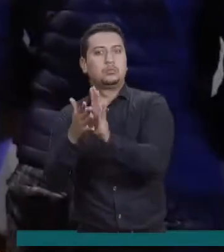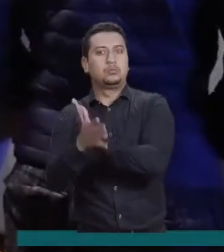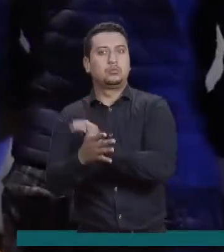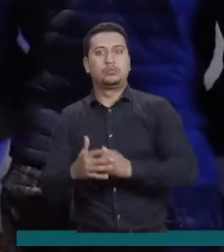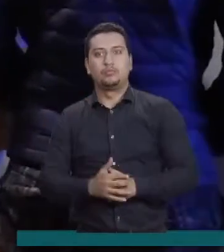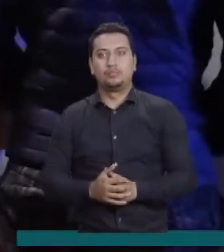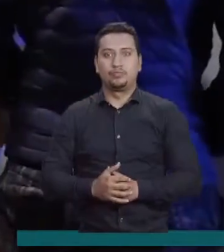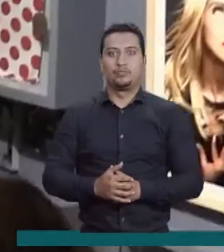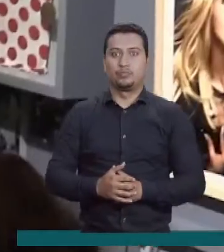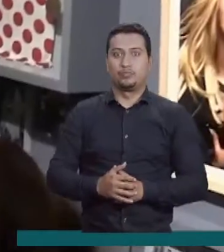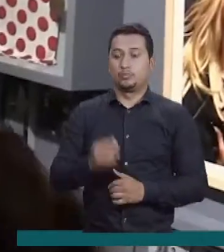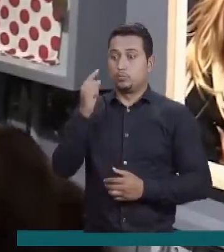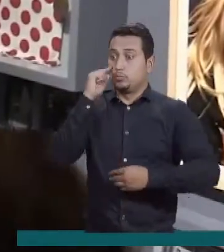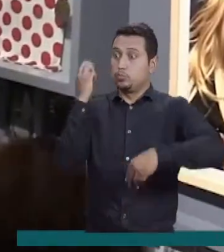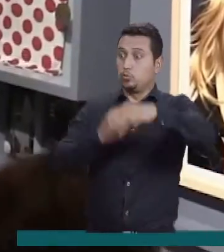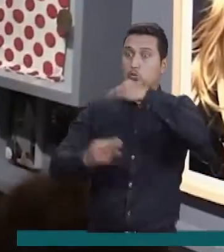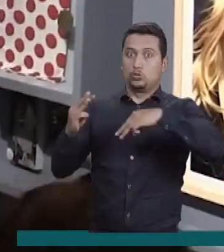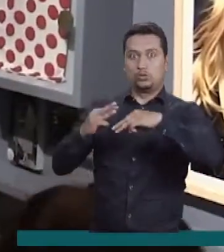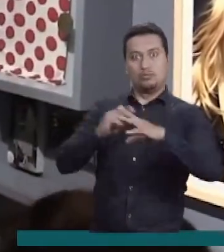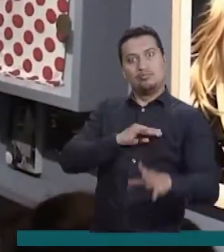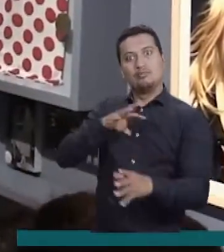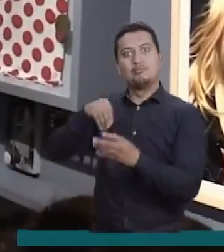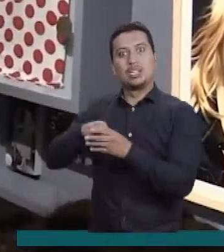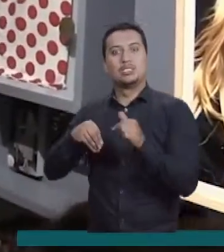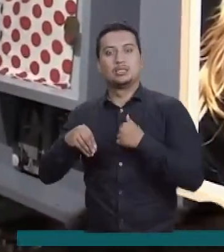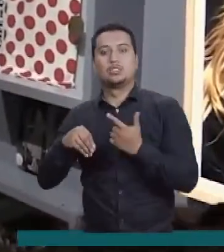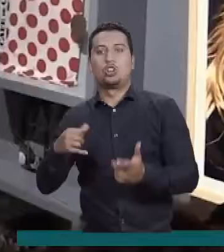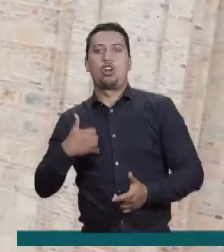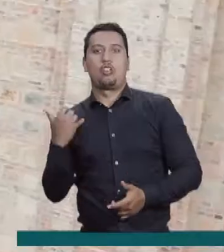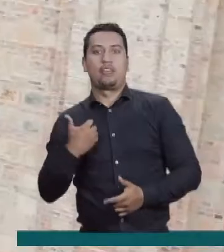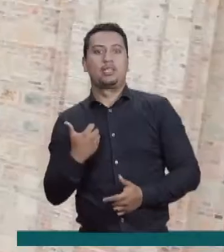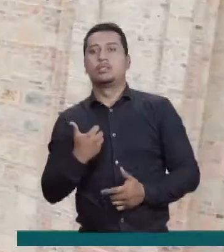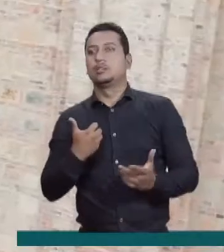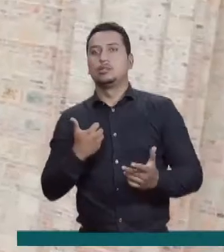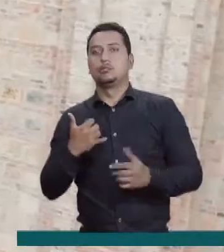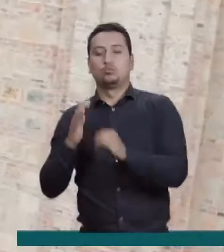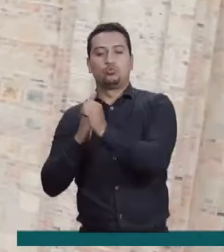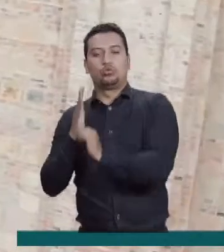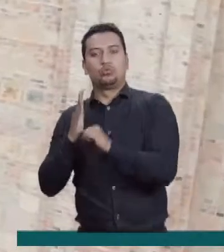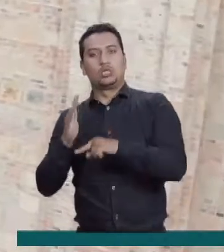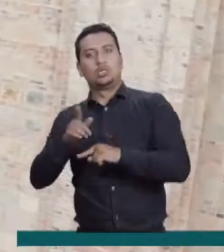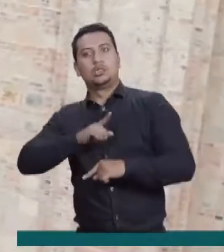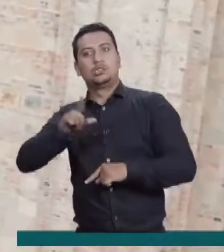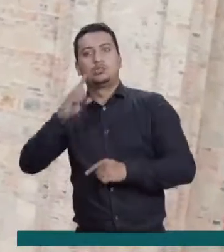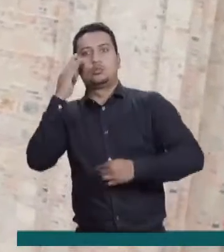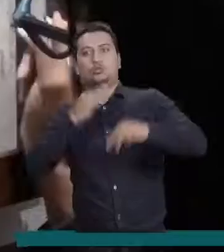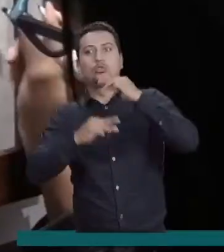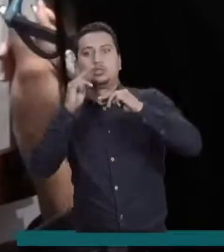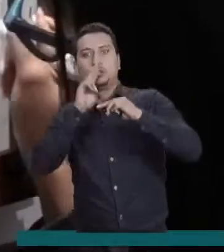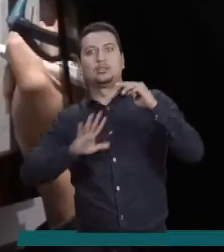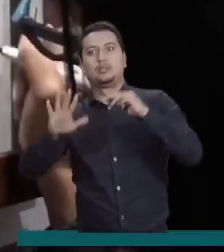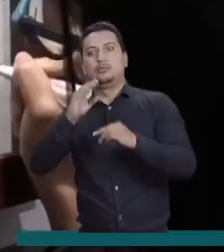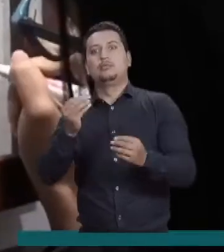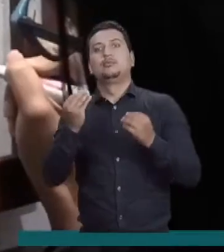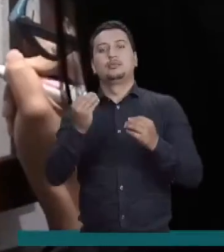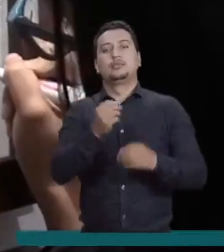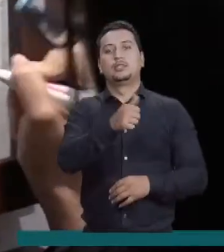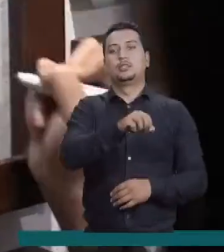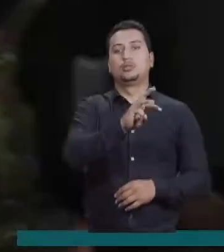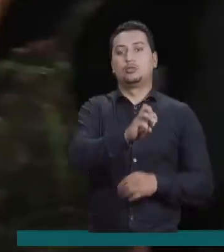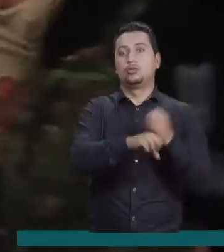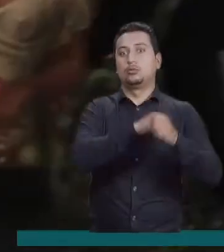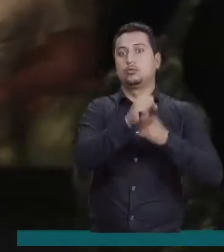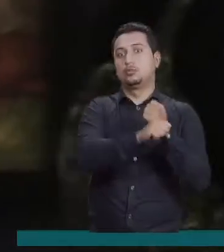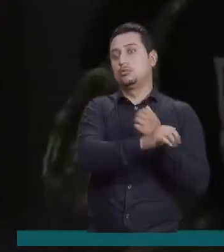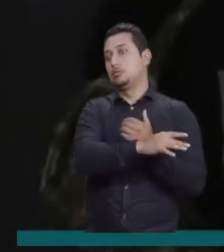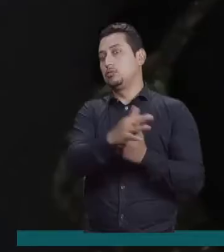Jóvenes Más Museo es un programa liderado por el Museo Nacional que abre sus puertas para que jóvenes entre los 18 y